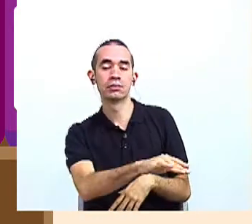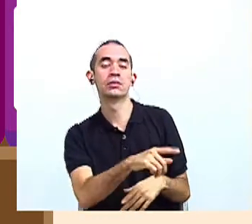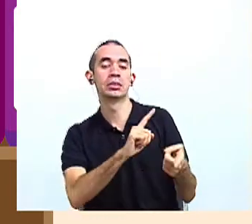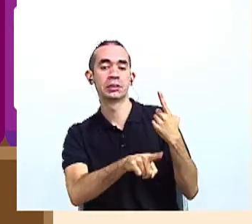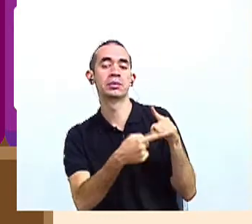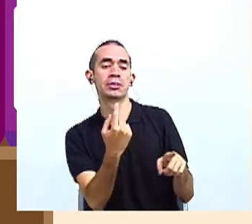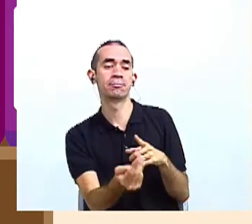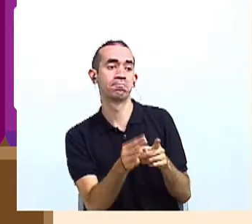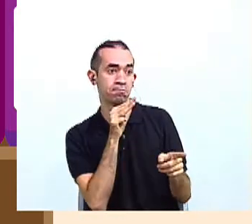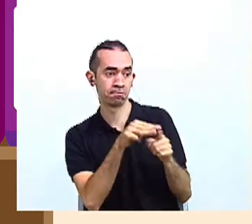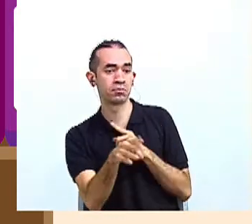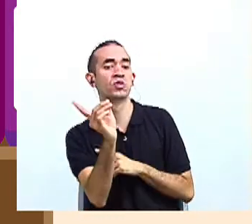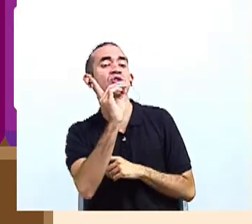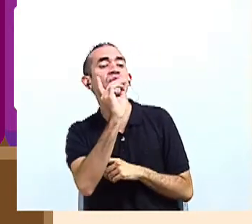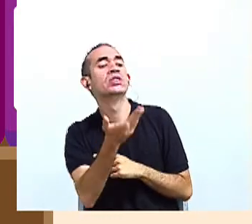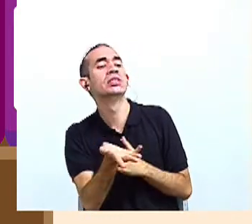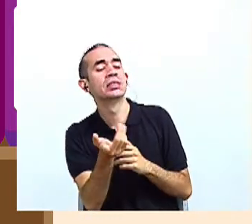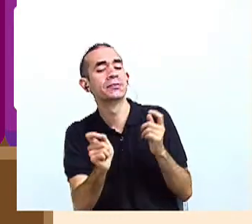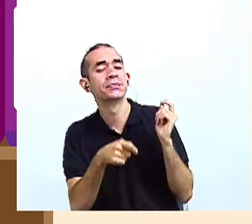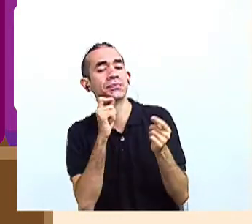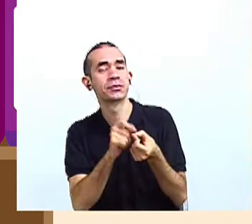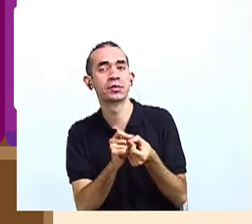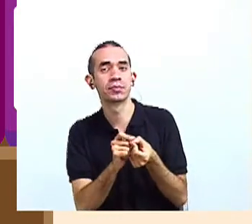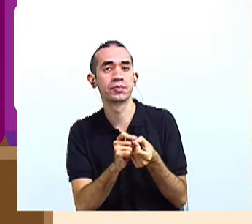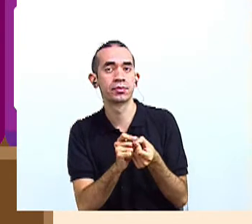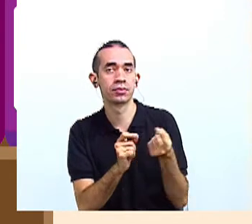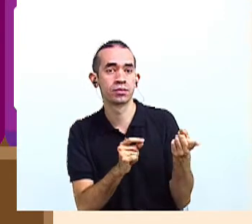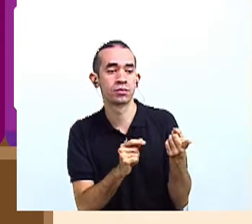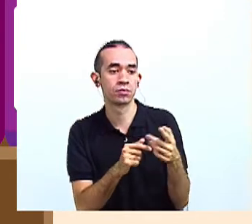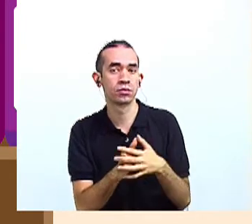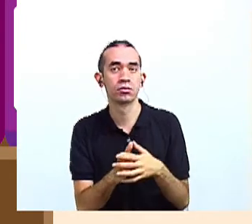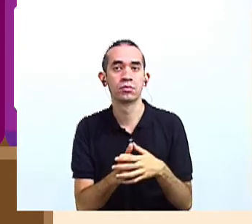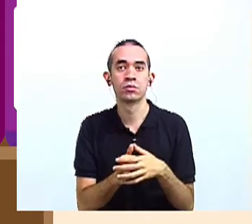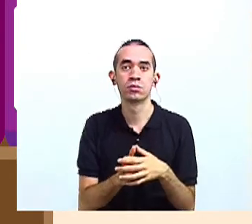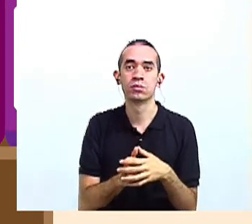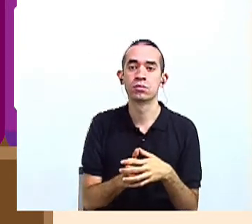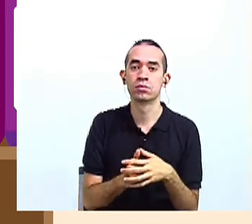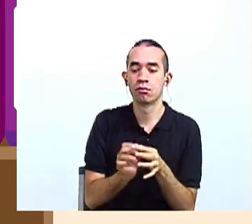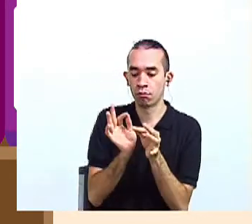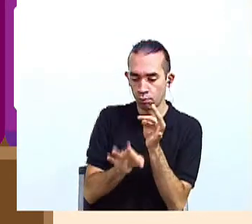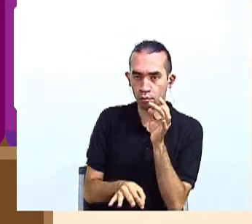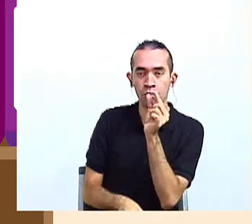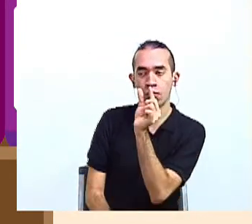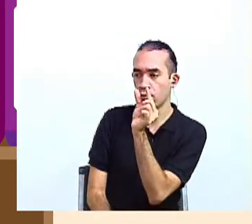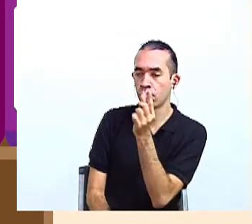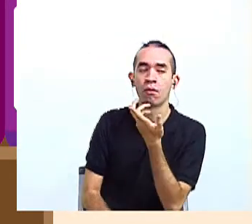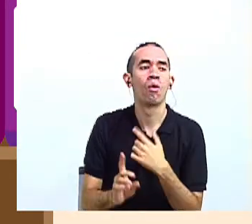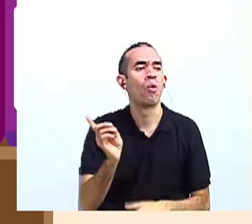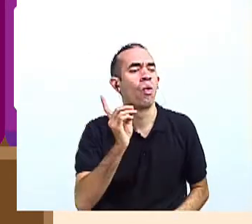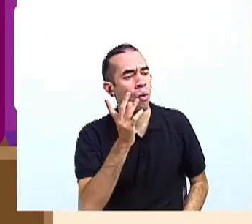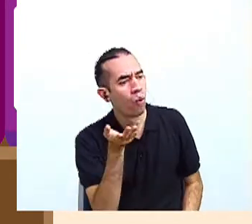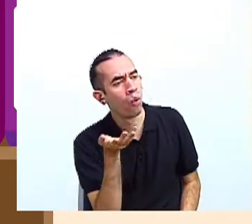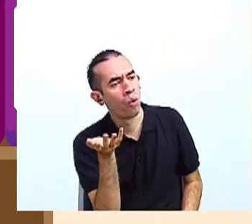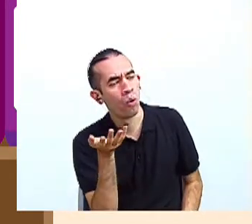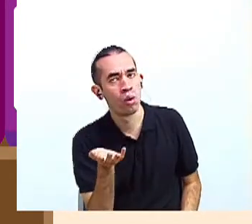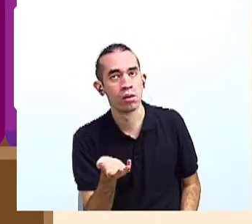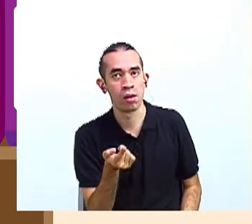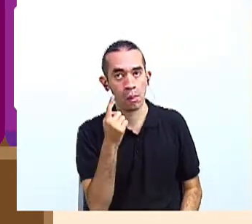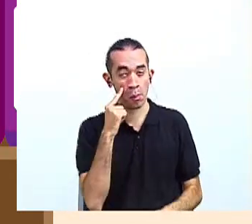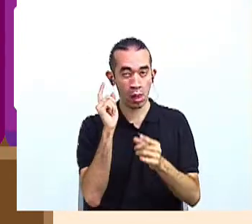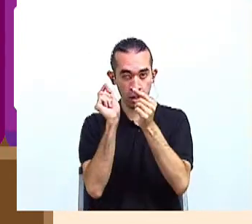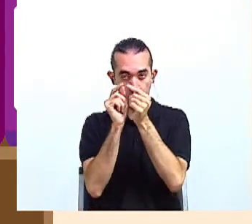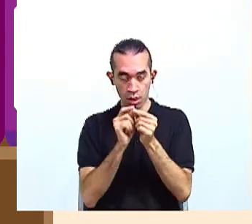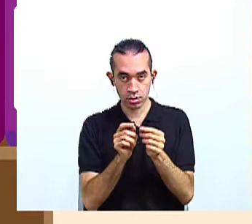me especificara el lugar. Pero ¿qué pasó? Ella solamente me mencionó una palabra y no pude ubicarme. ¿Quieren que veamos en detalle